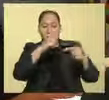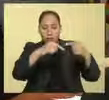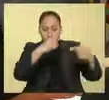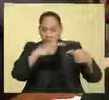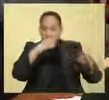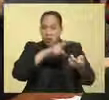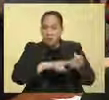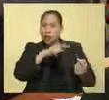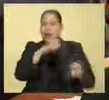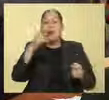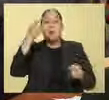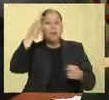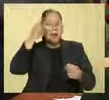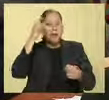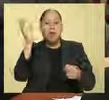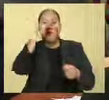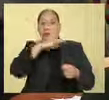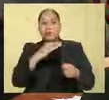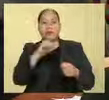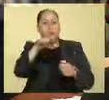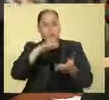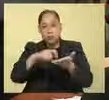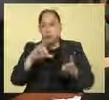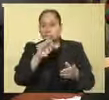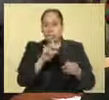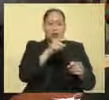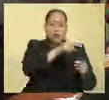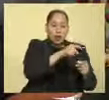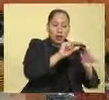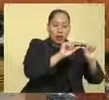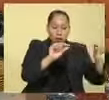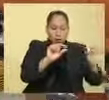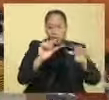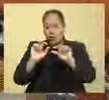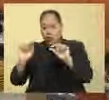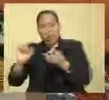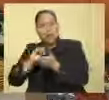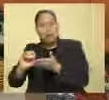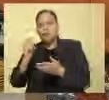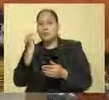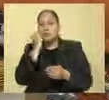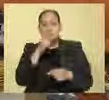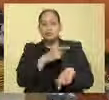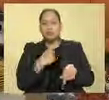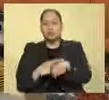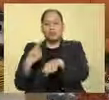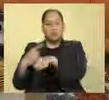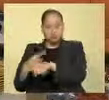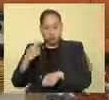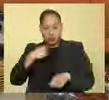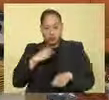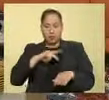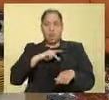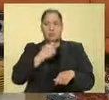piratas. Y cualquiera de los dos es malo, afecta a tu salud. Pero es justamente lo que estamos hablando entonces de